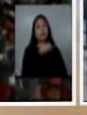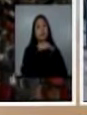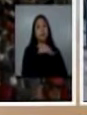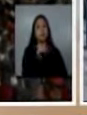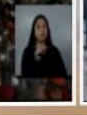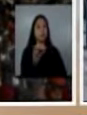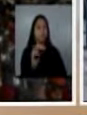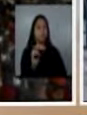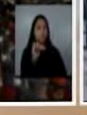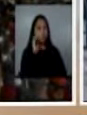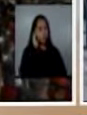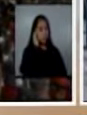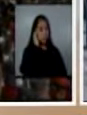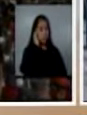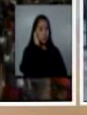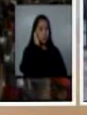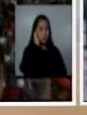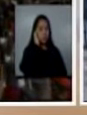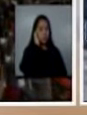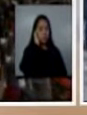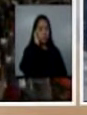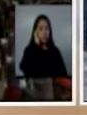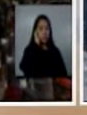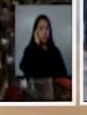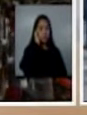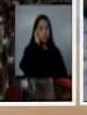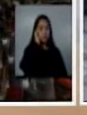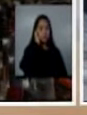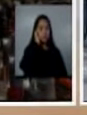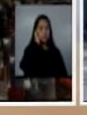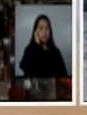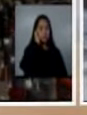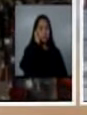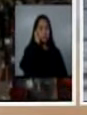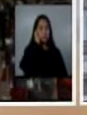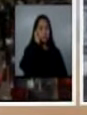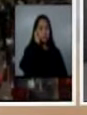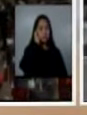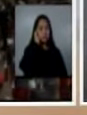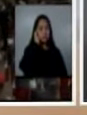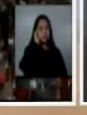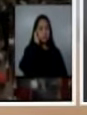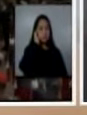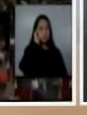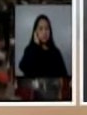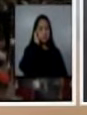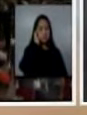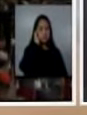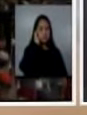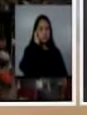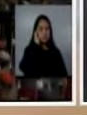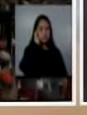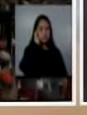las comitivas, y en la parte de atrás, como digo, pues está habilitada para que la prensa nacional e internacional pueda hacer su